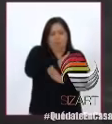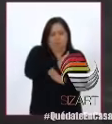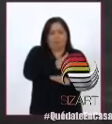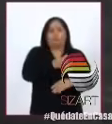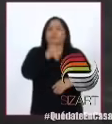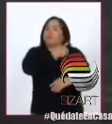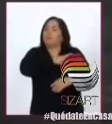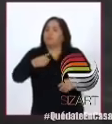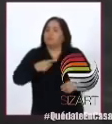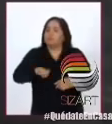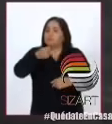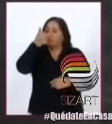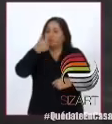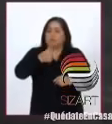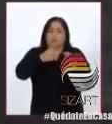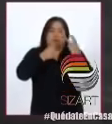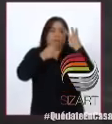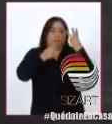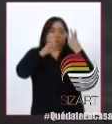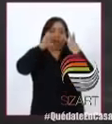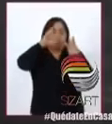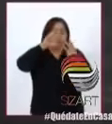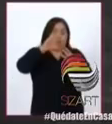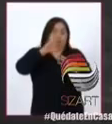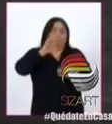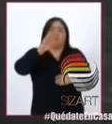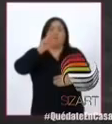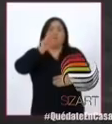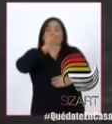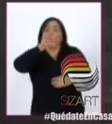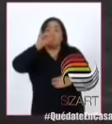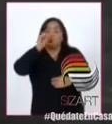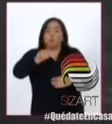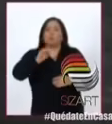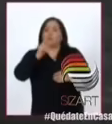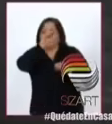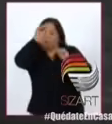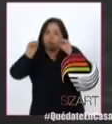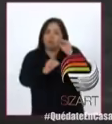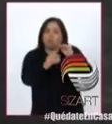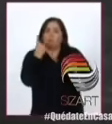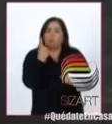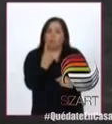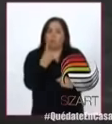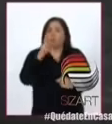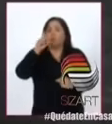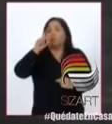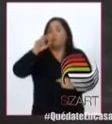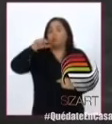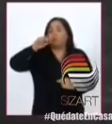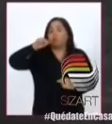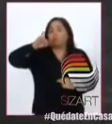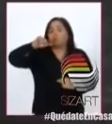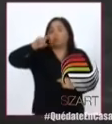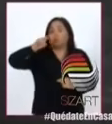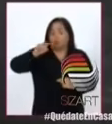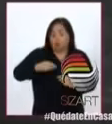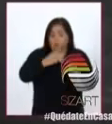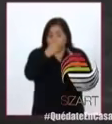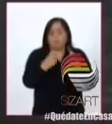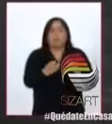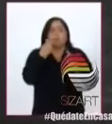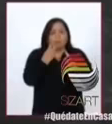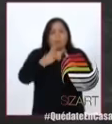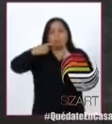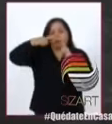primero es necesario convertir el entero en fracción colocando un 1 en el denominador. Así, tenemos la